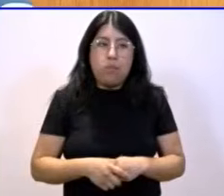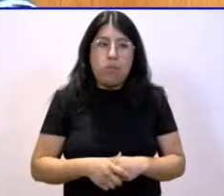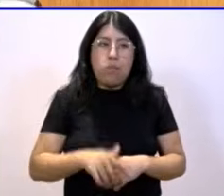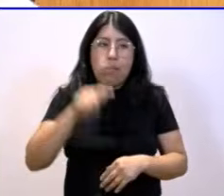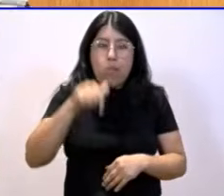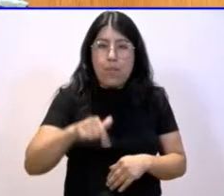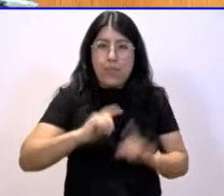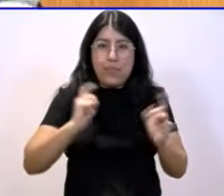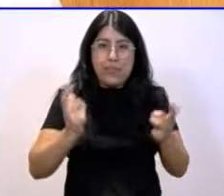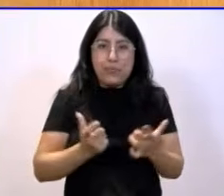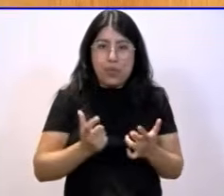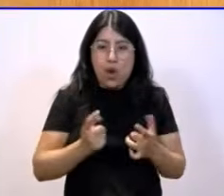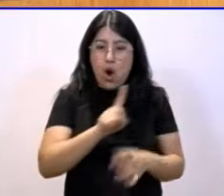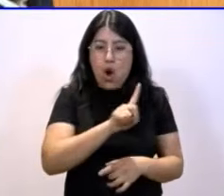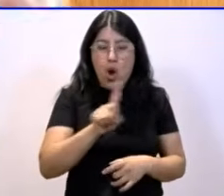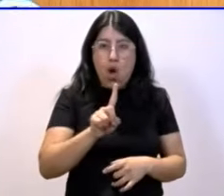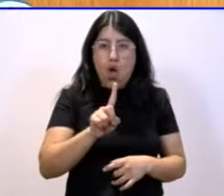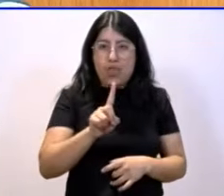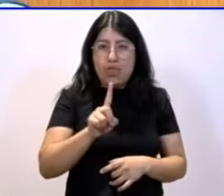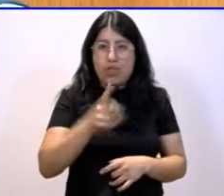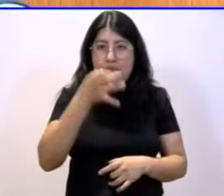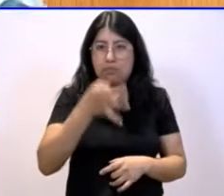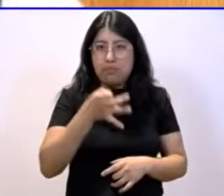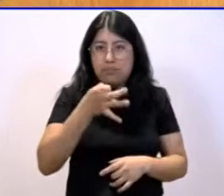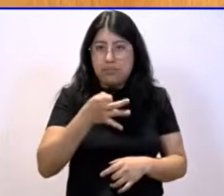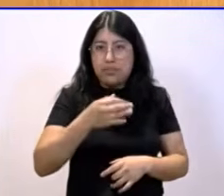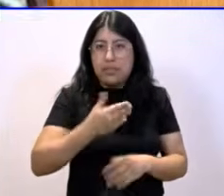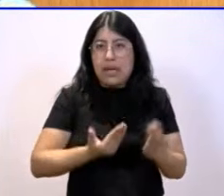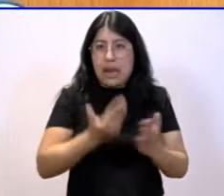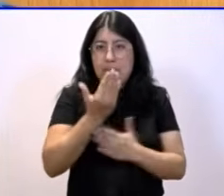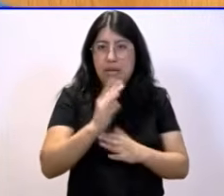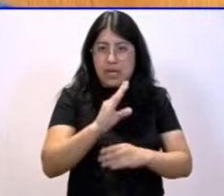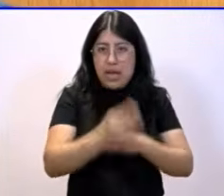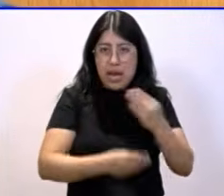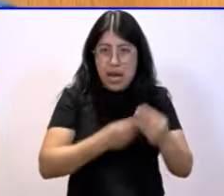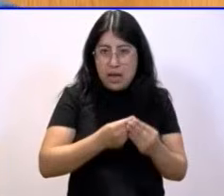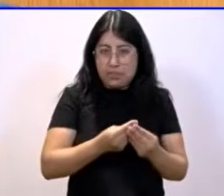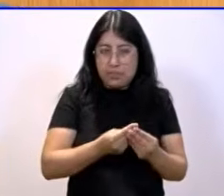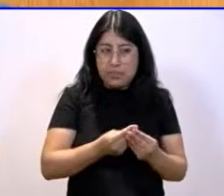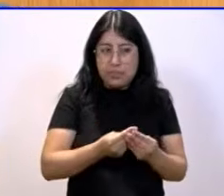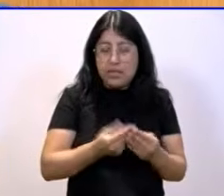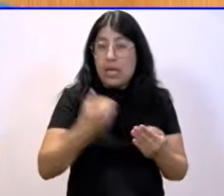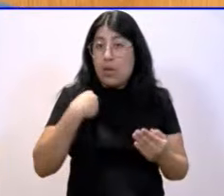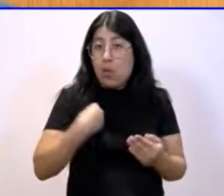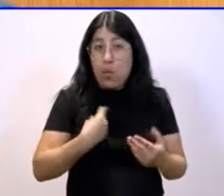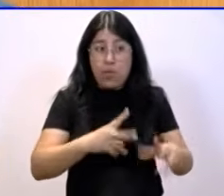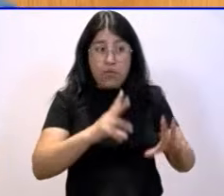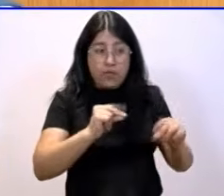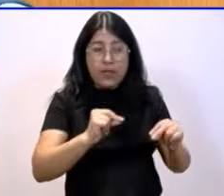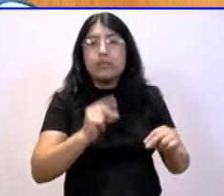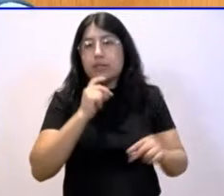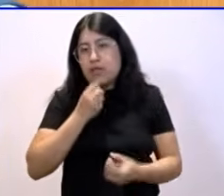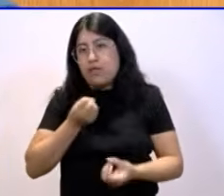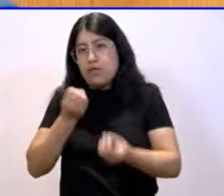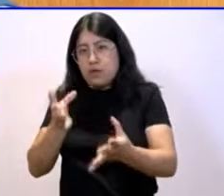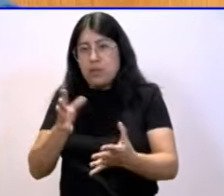produciendo esta reunión a las 11 de la mañana. Le podré informar del contenido de la misma cuando la misma termine, a petición de